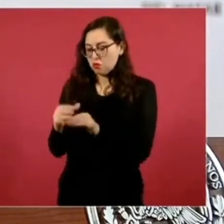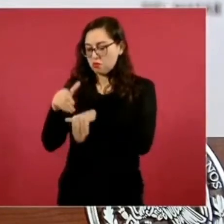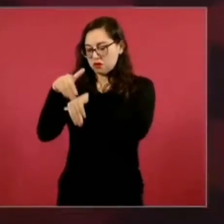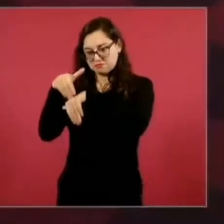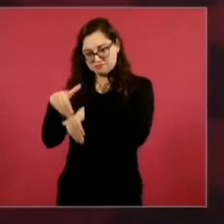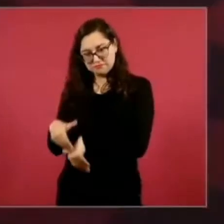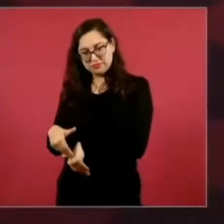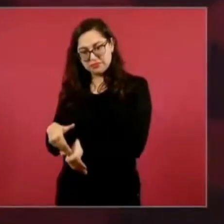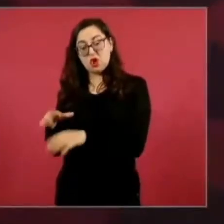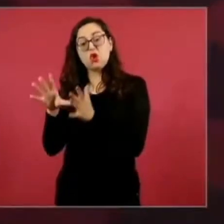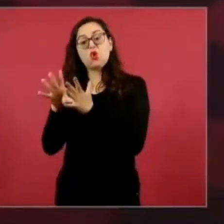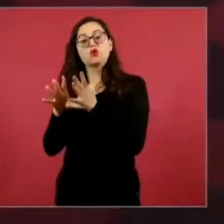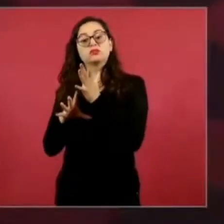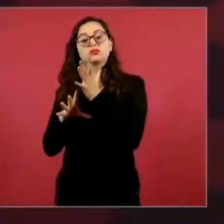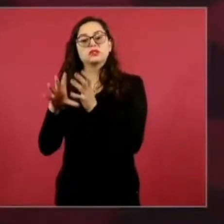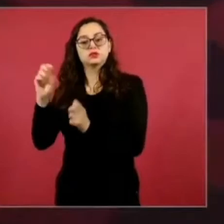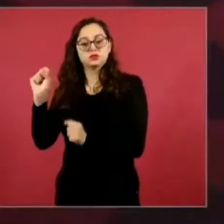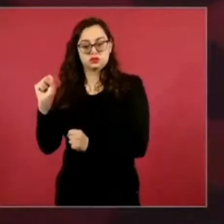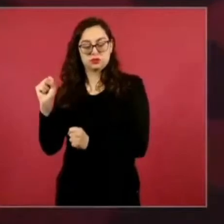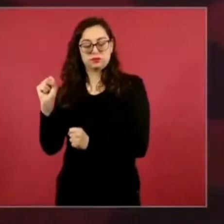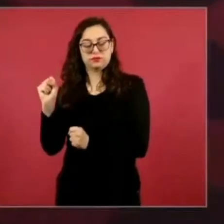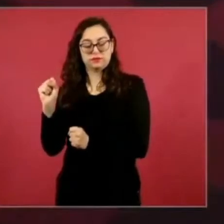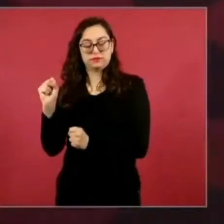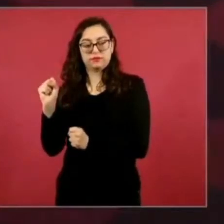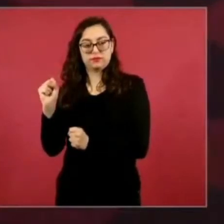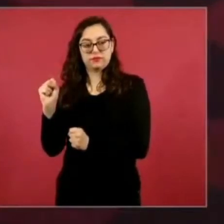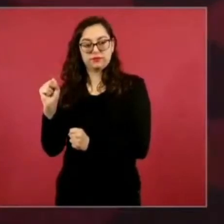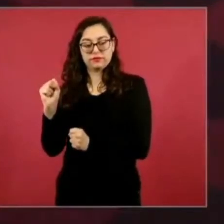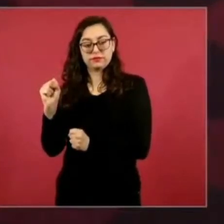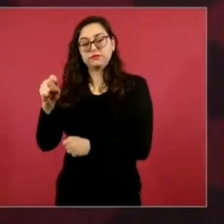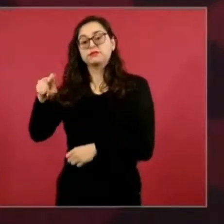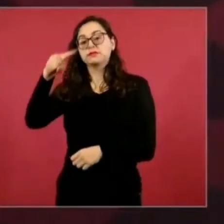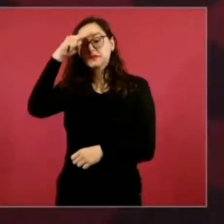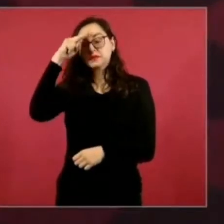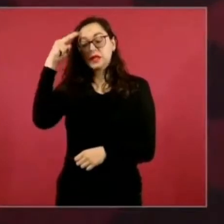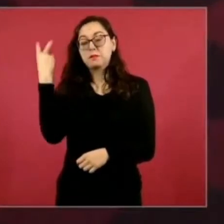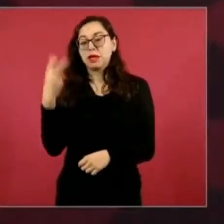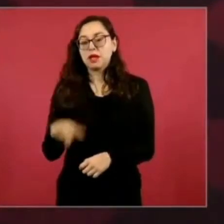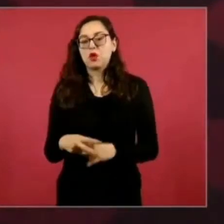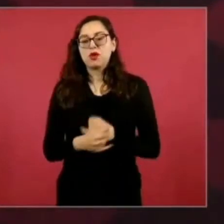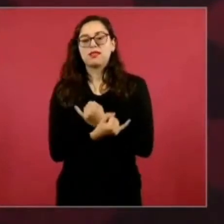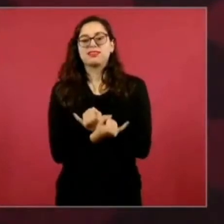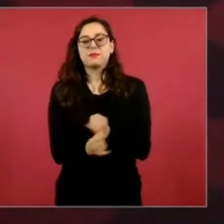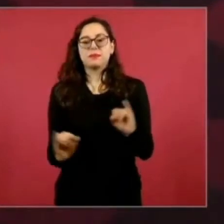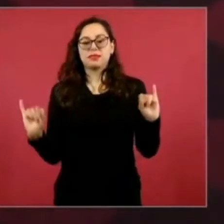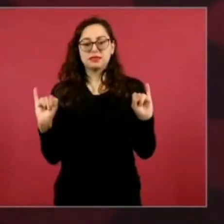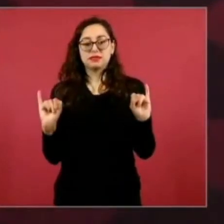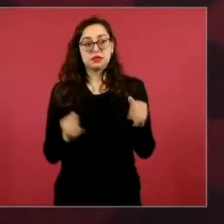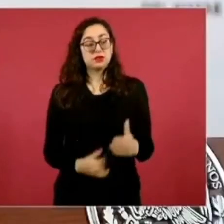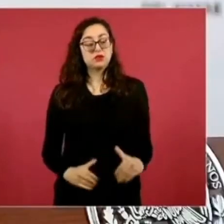Hacer valer de que México es un país independiente y soberano,